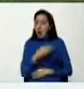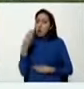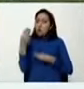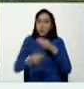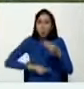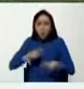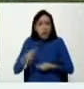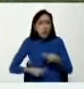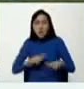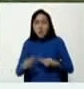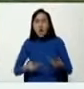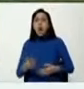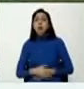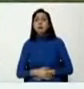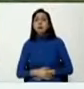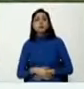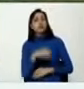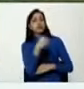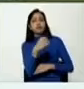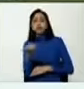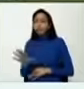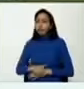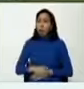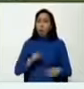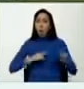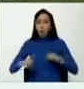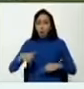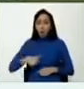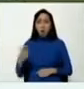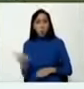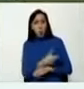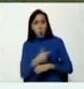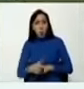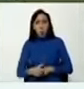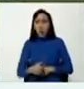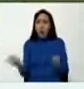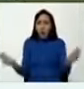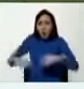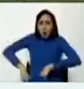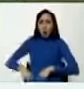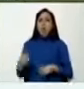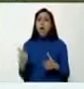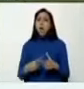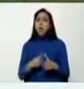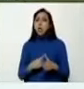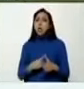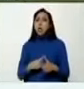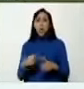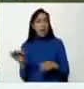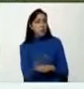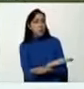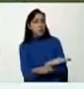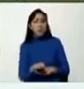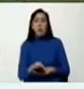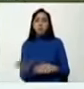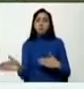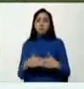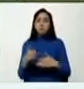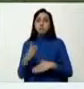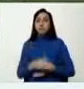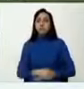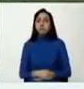de Colombia, no coordina con el gobierno bolivariano y legítimo de Venezuela, nada en la frontera va a funcionar.